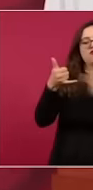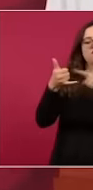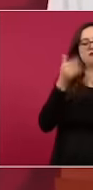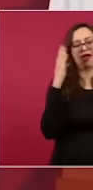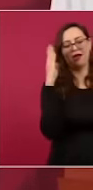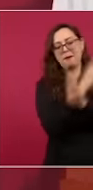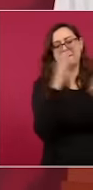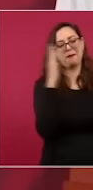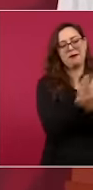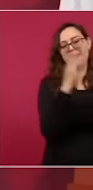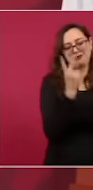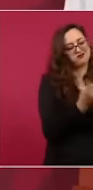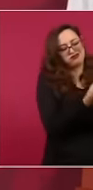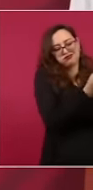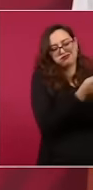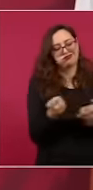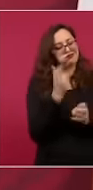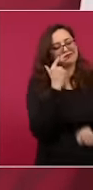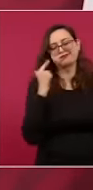y